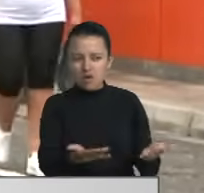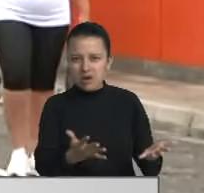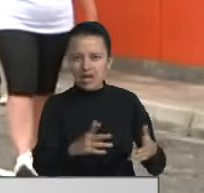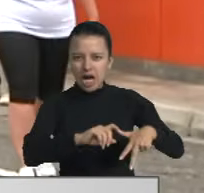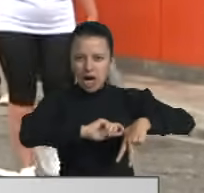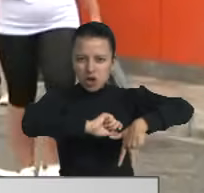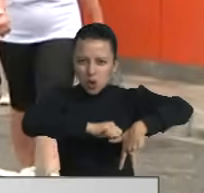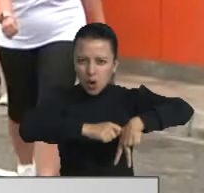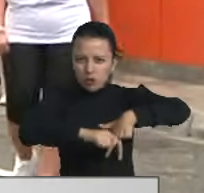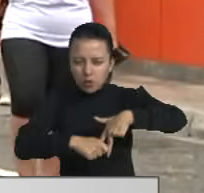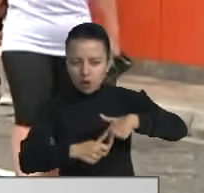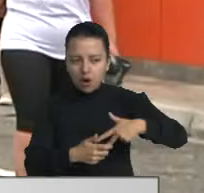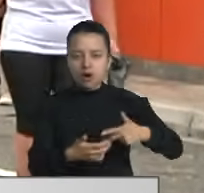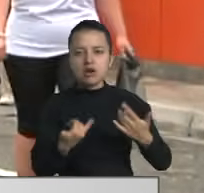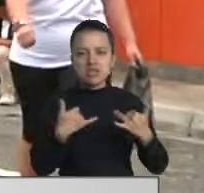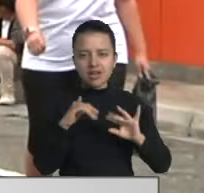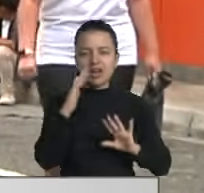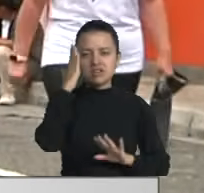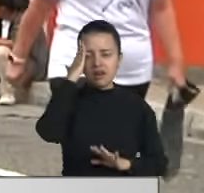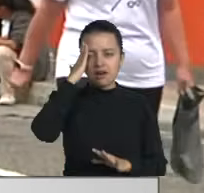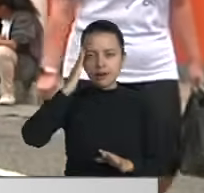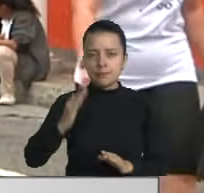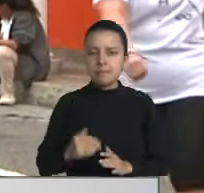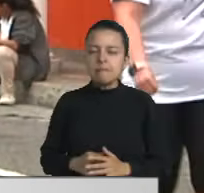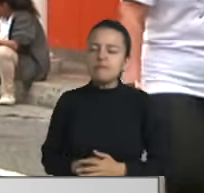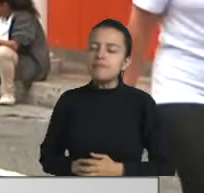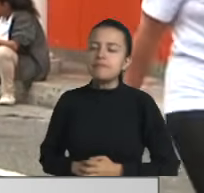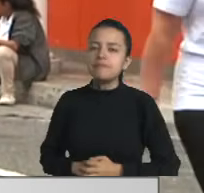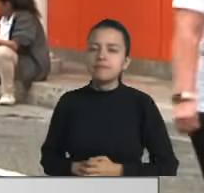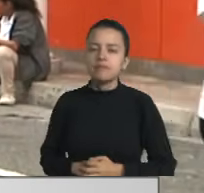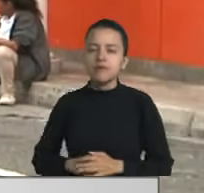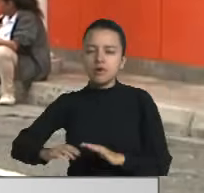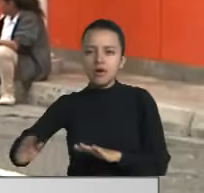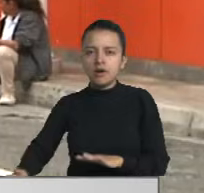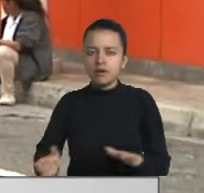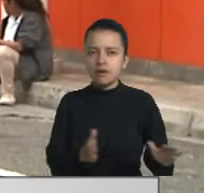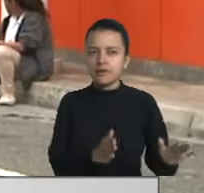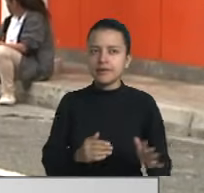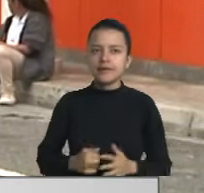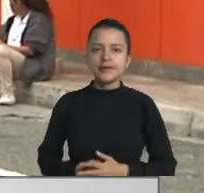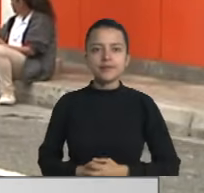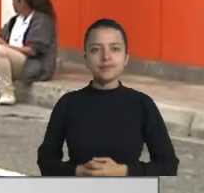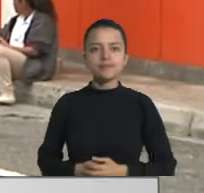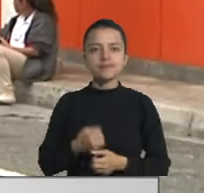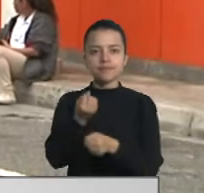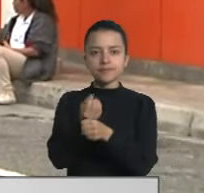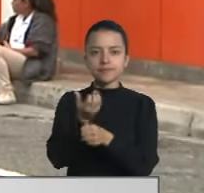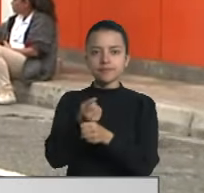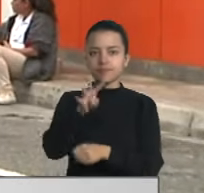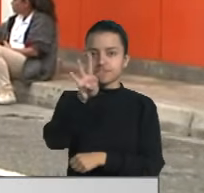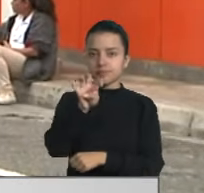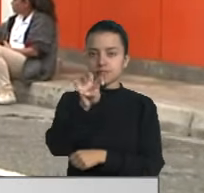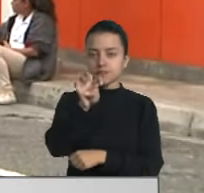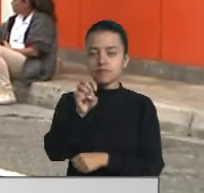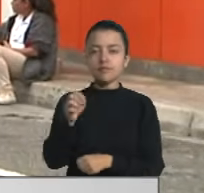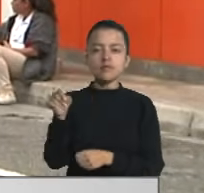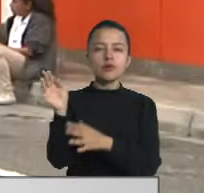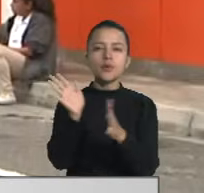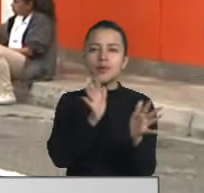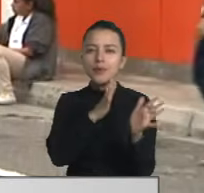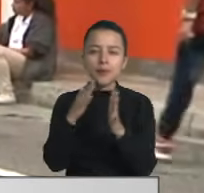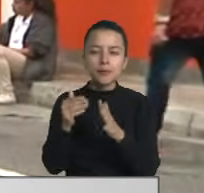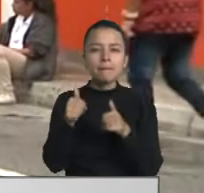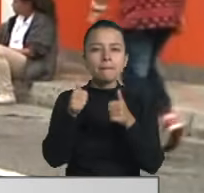Y tenemos que reportar estos días que no han sido nada fáciles para la capital de Antioquia. En la Comuna 9, Buenos Aires de Medellín,